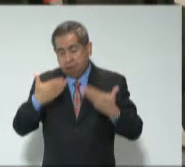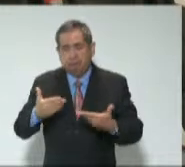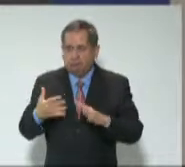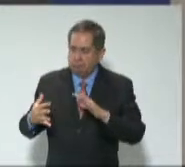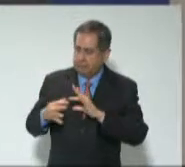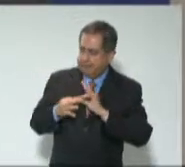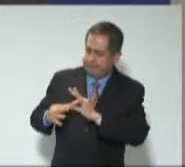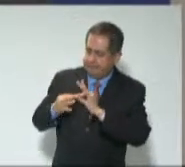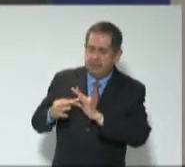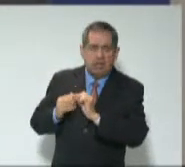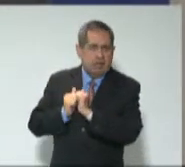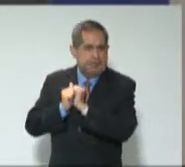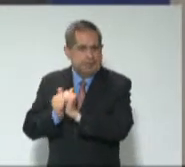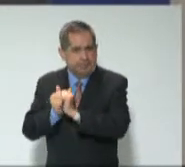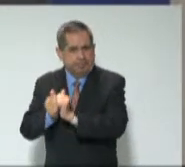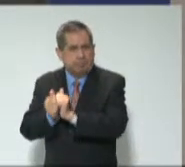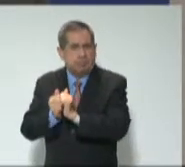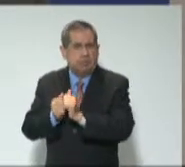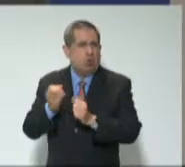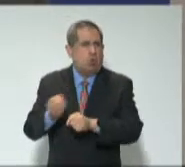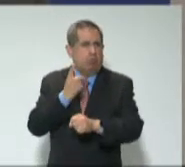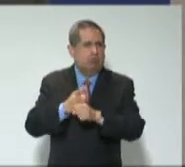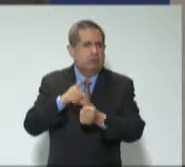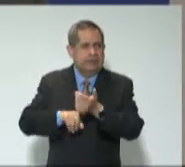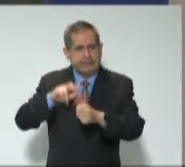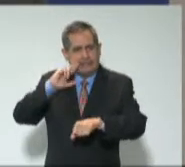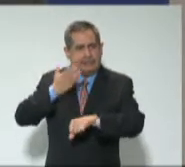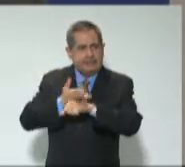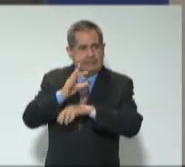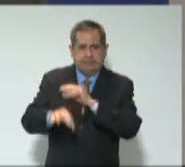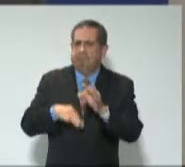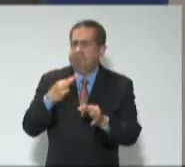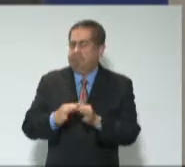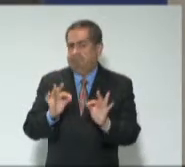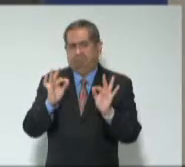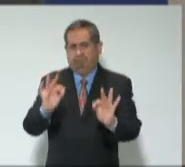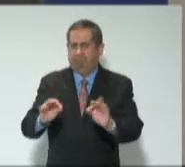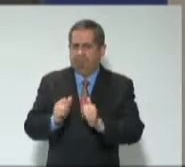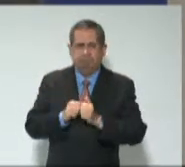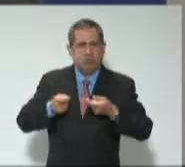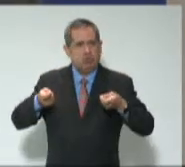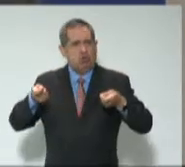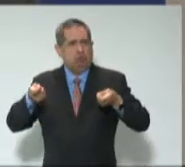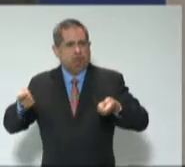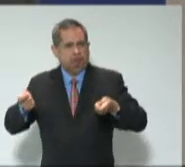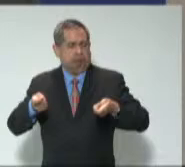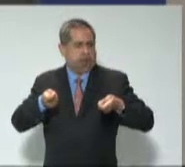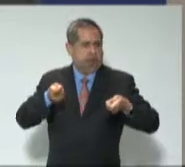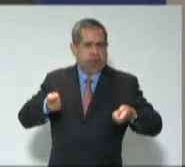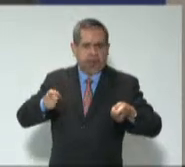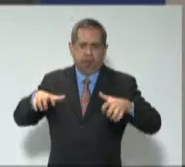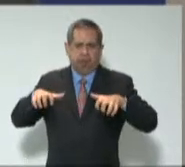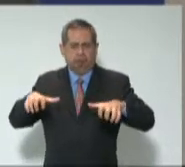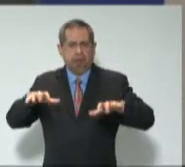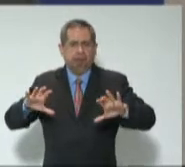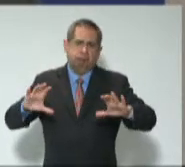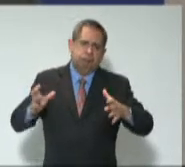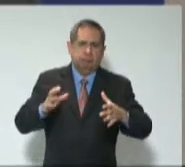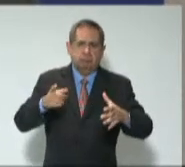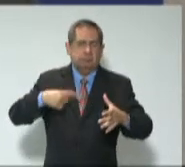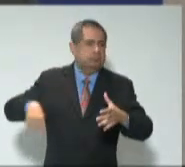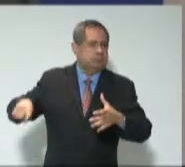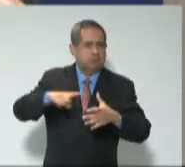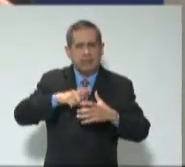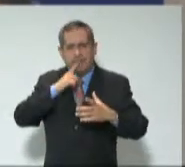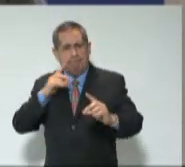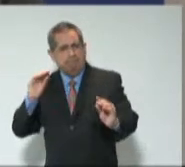oportunidad de compartir esta responsabilidad de conducir y de llevar los